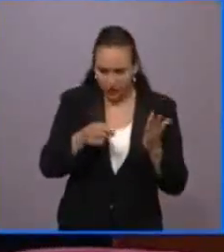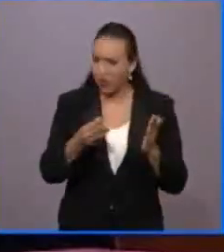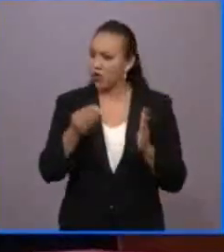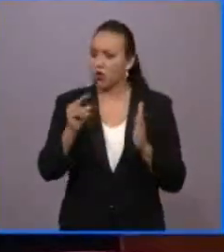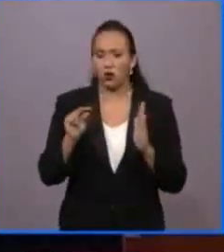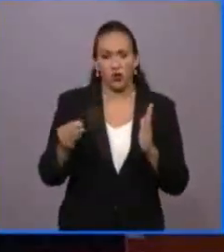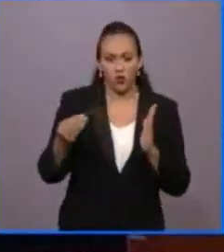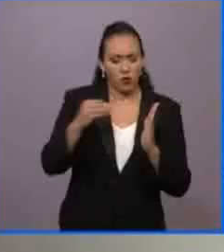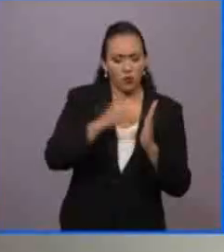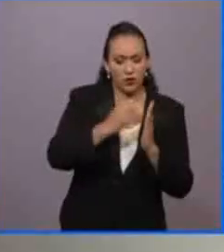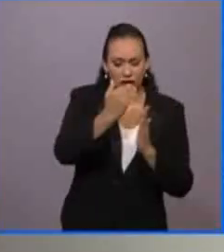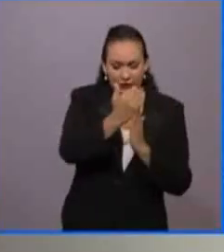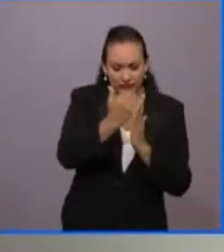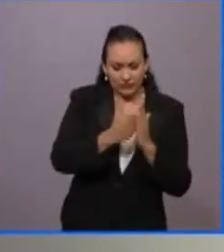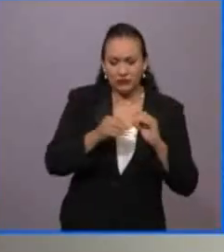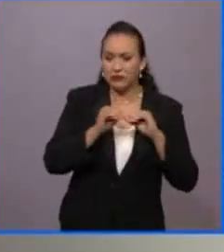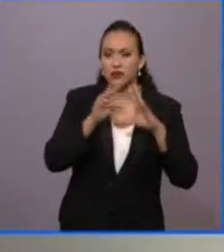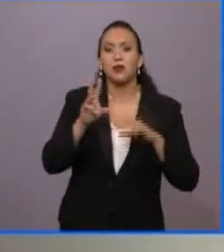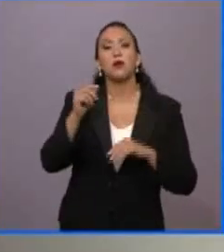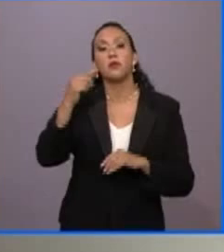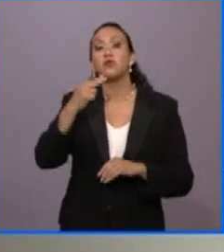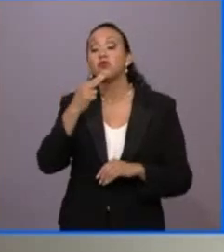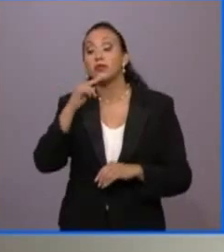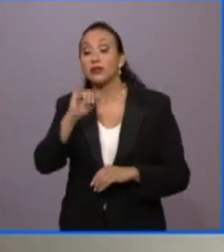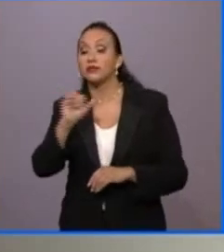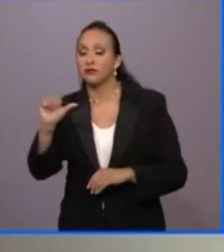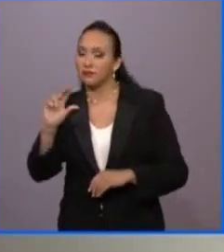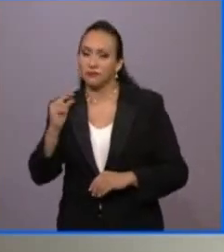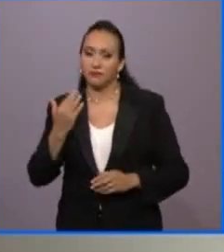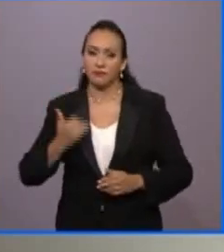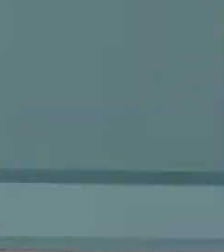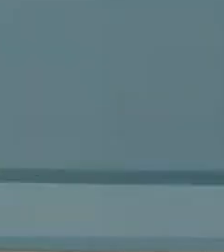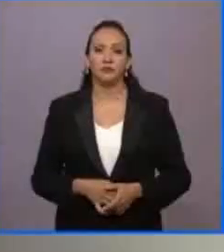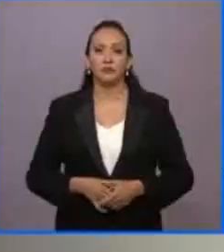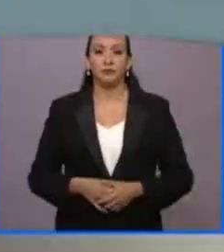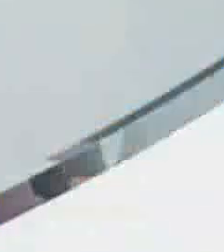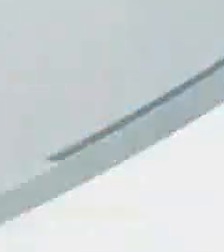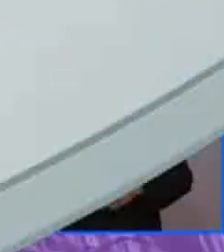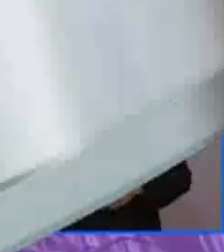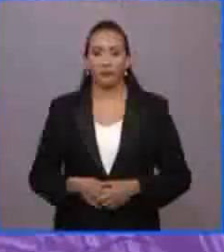una definición precisa de inteligencia artificial.